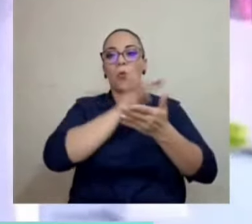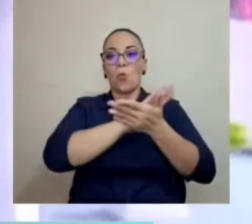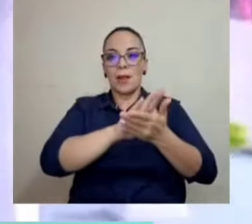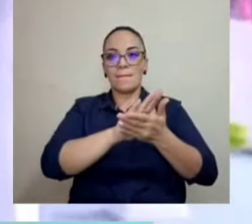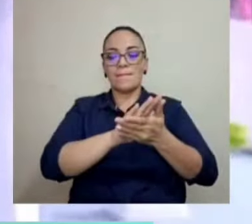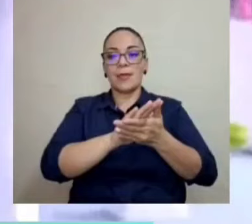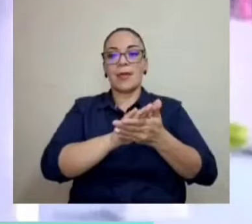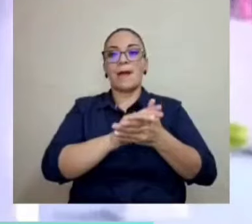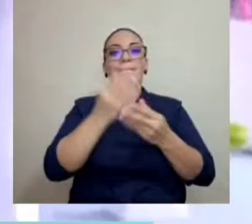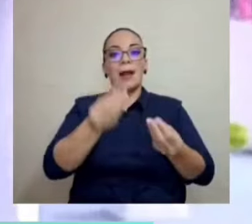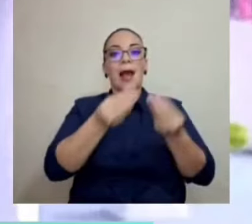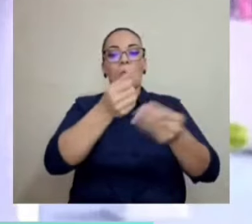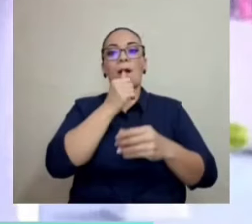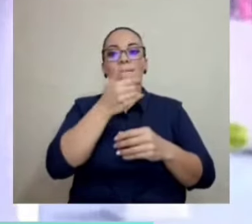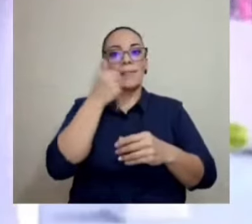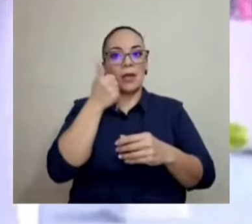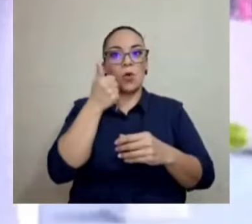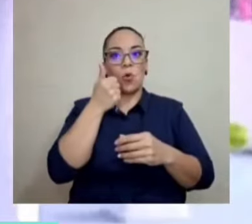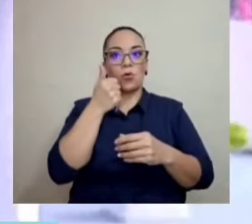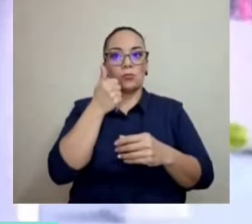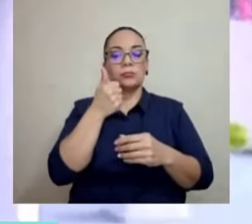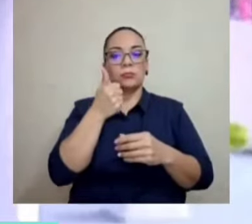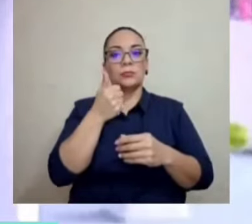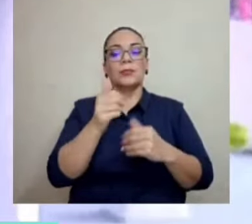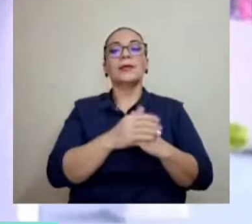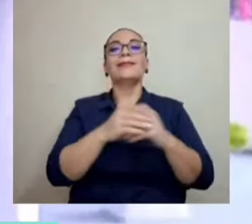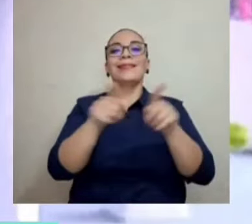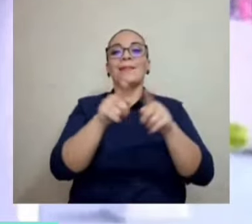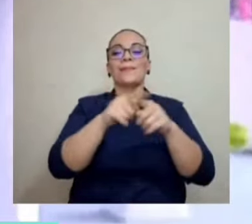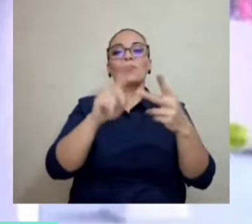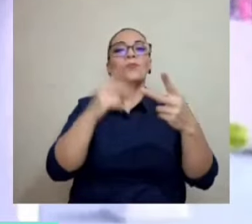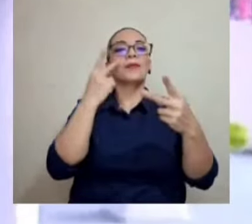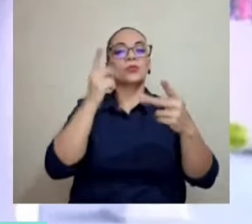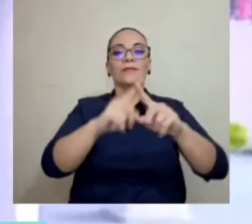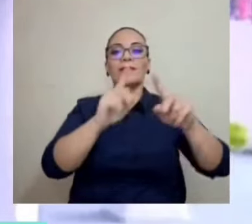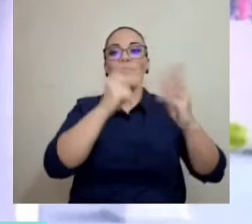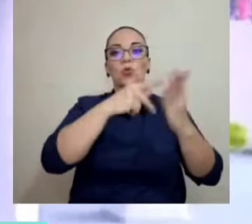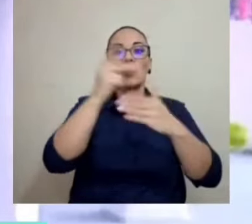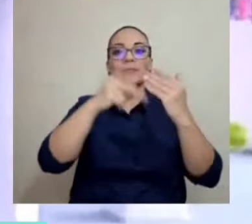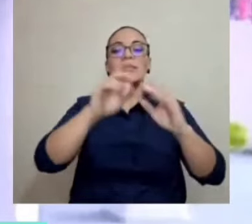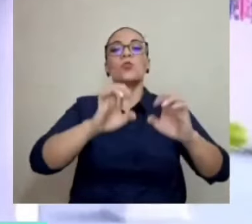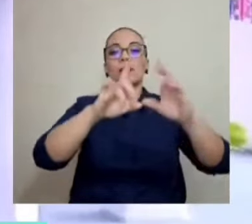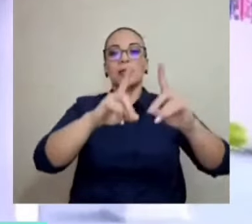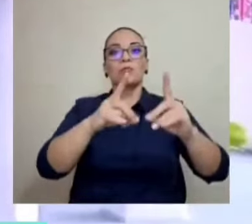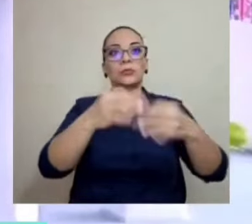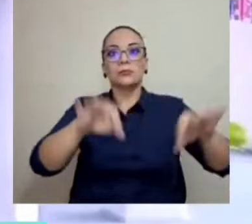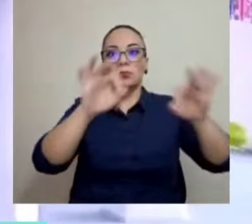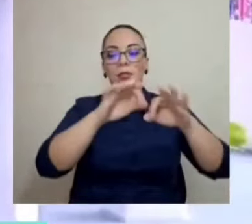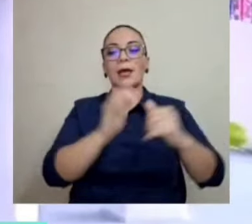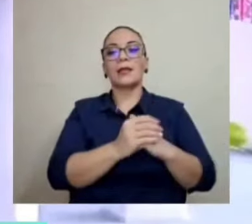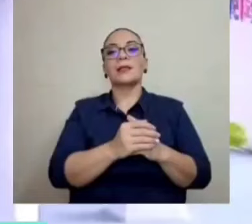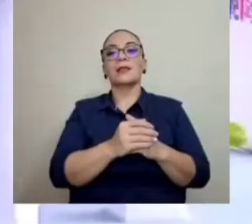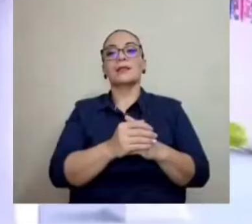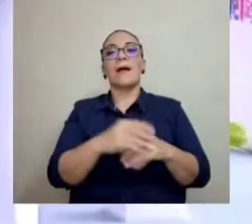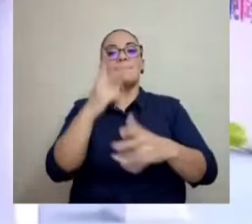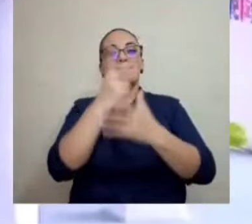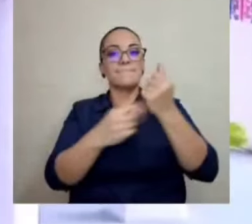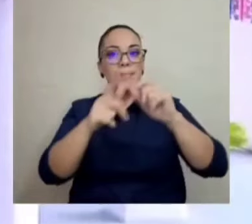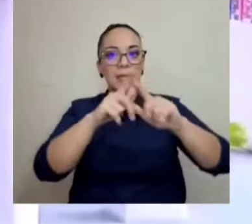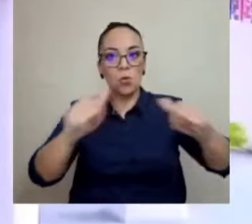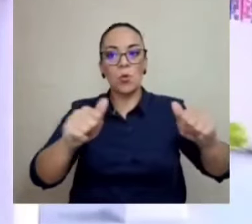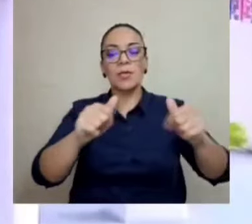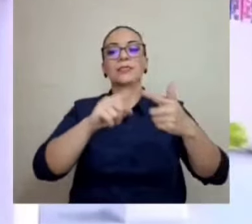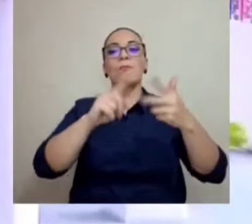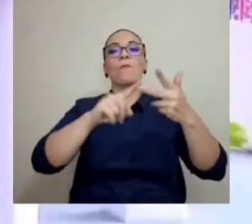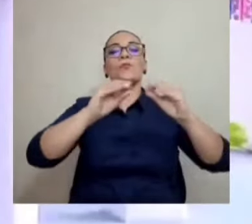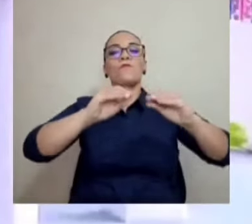mejor abastecimiento de agua potable. También hemos visto una serie de programas educativos muy importantes en bilingüismo, en formación